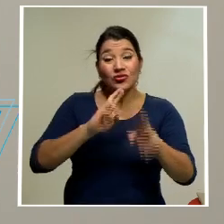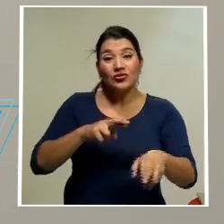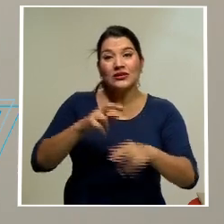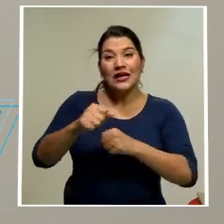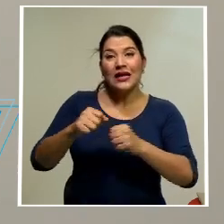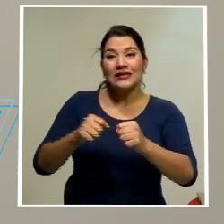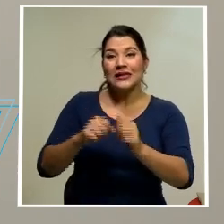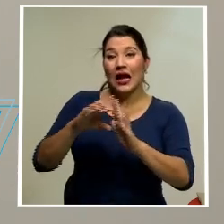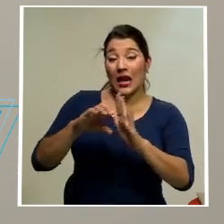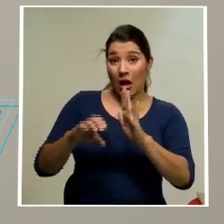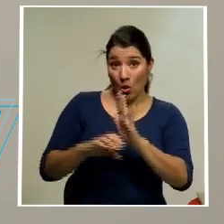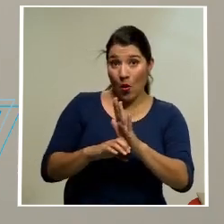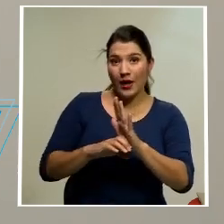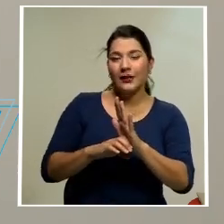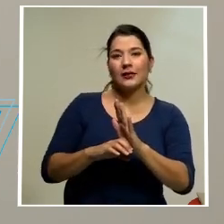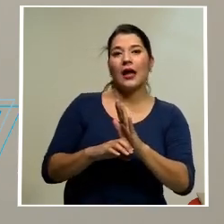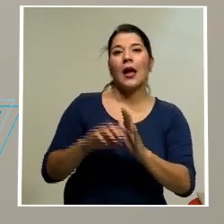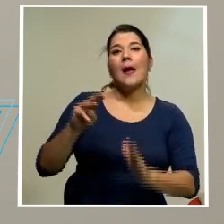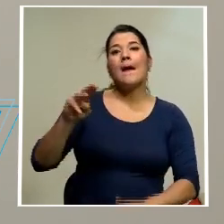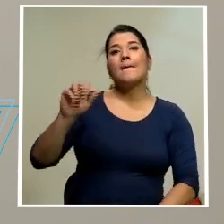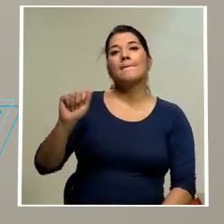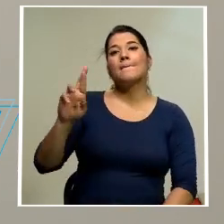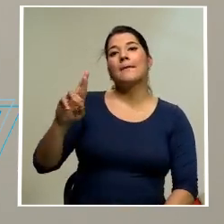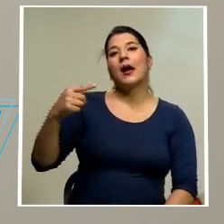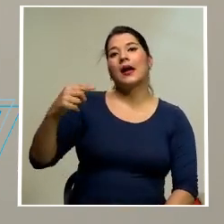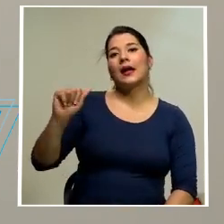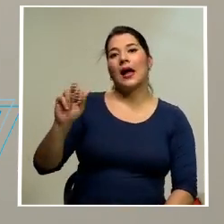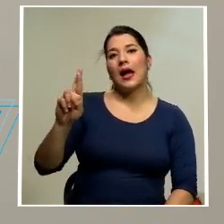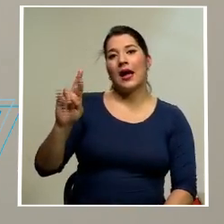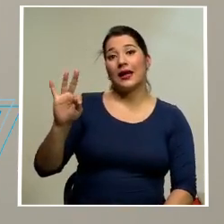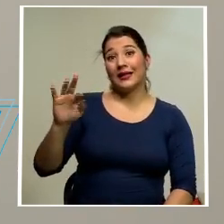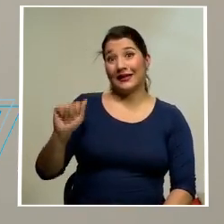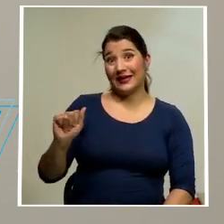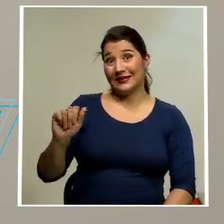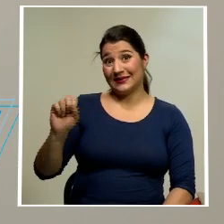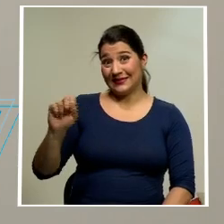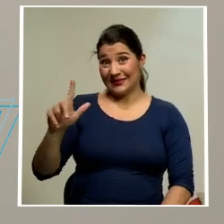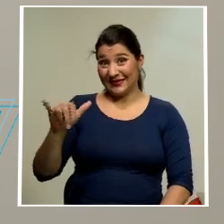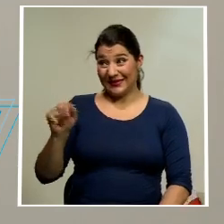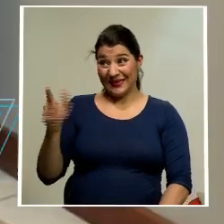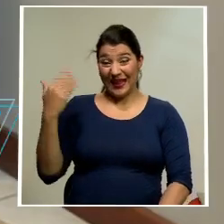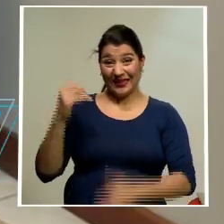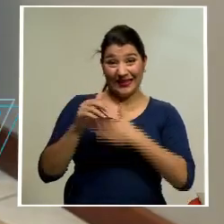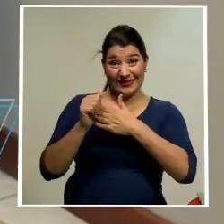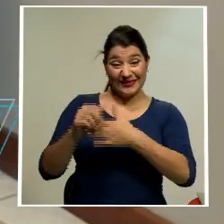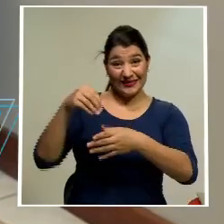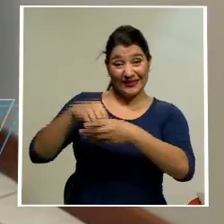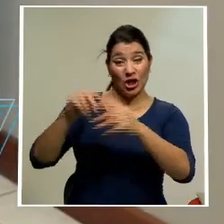excomisionada presidencial LGTBI, Margarita Salas, comentó que esto permite que las demás personas trans que así lo deseen puedan